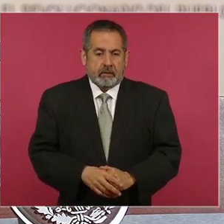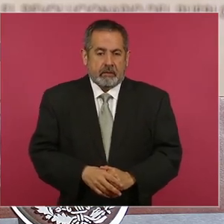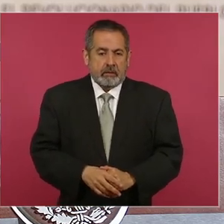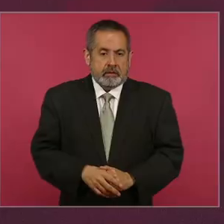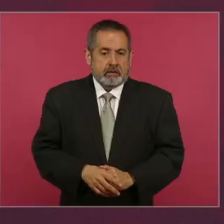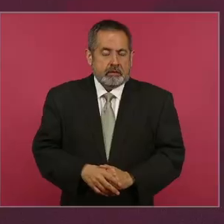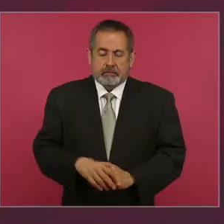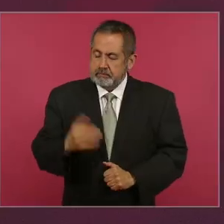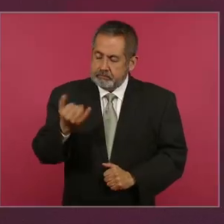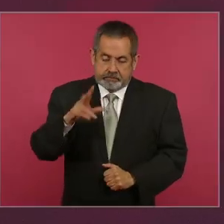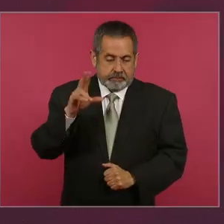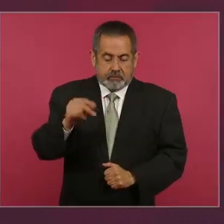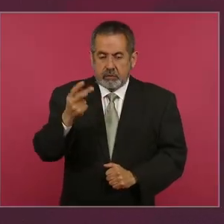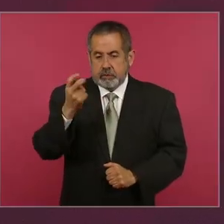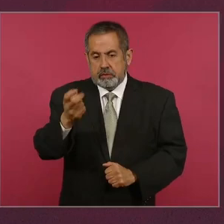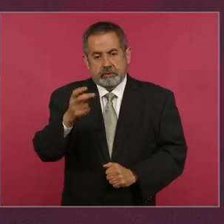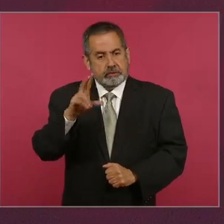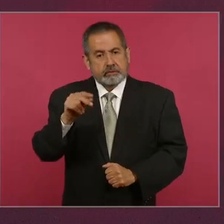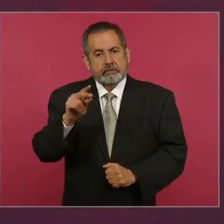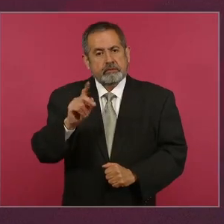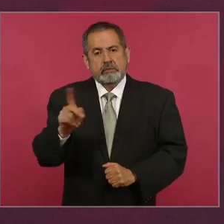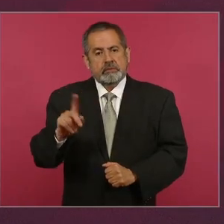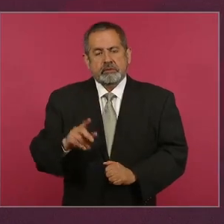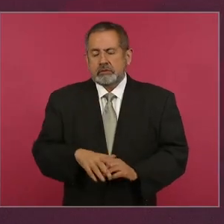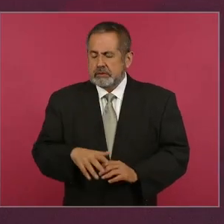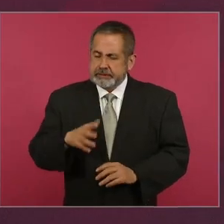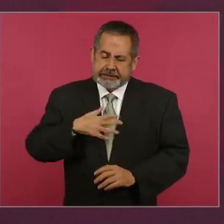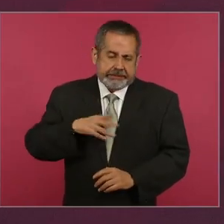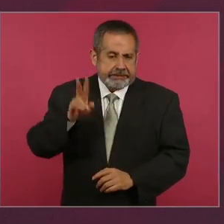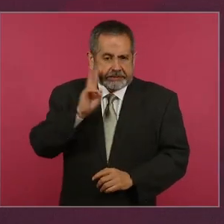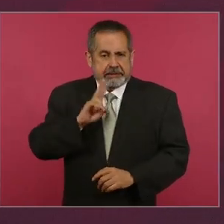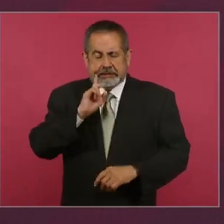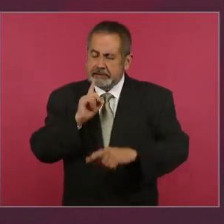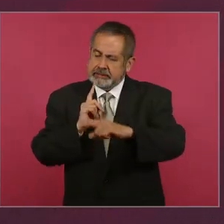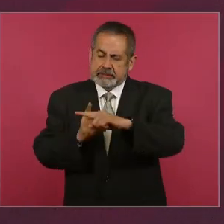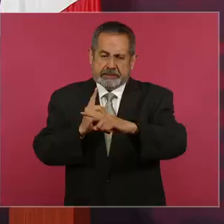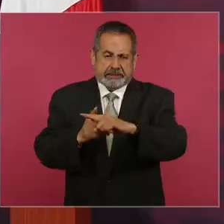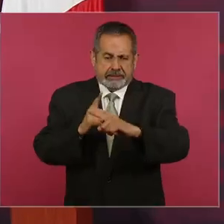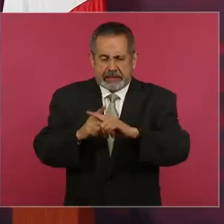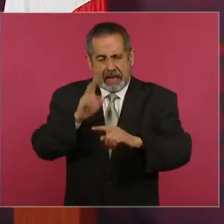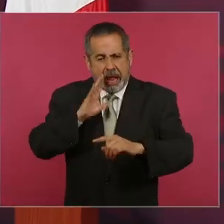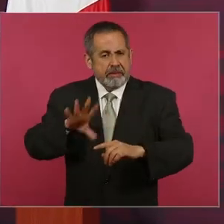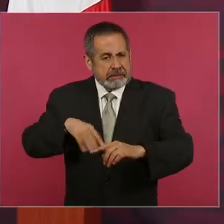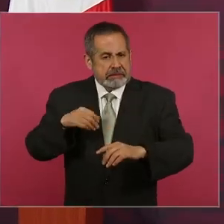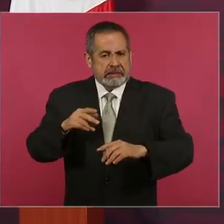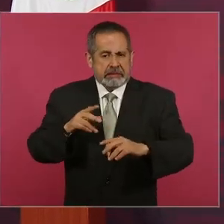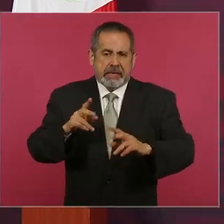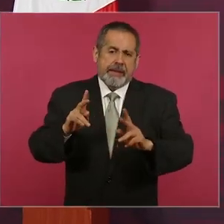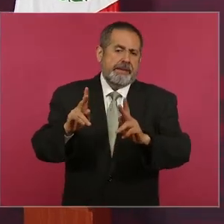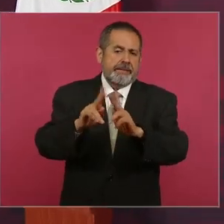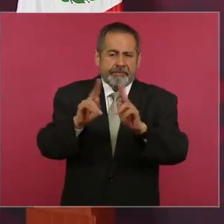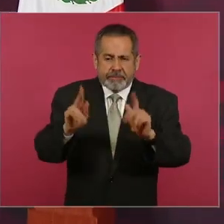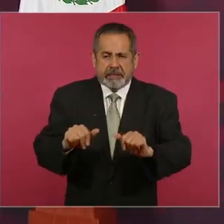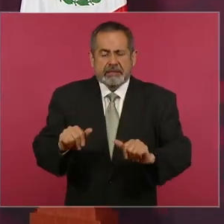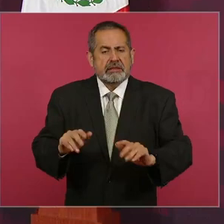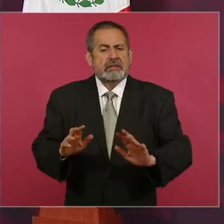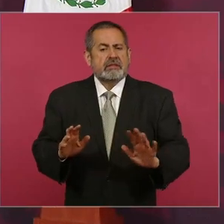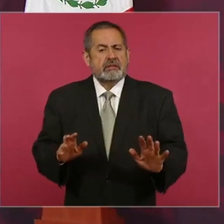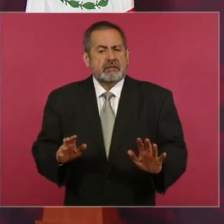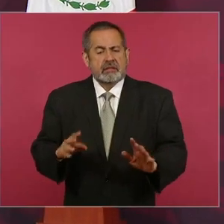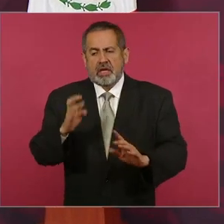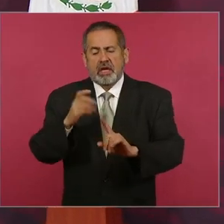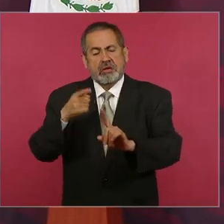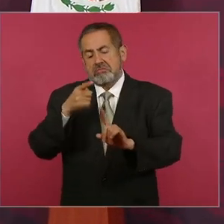Vamos a hacer todo lo posible para conseguir la paz. Esa